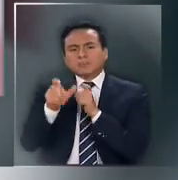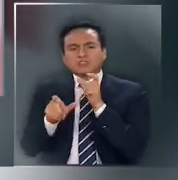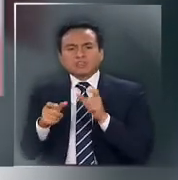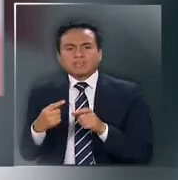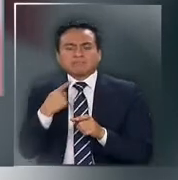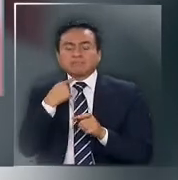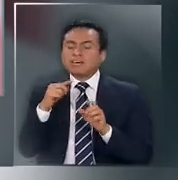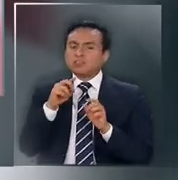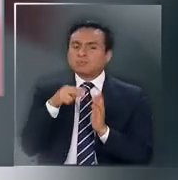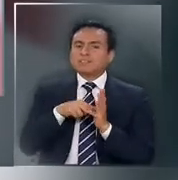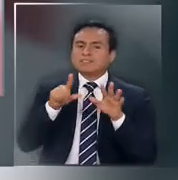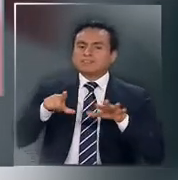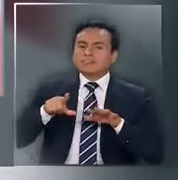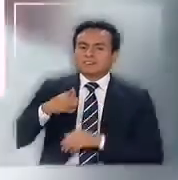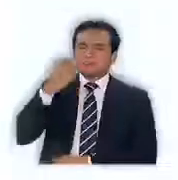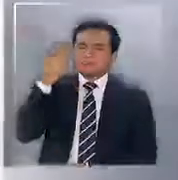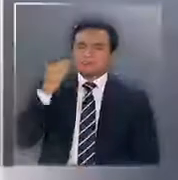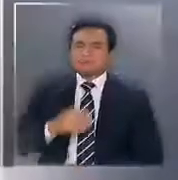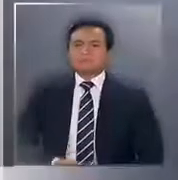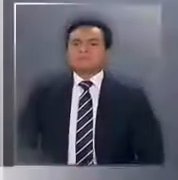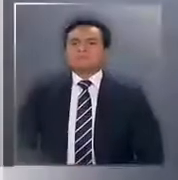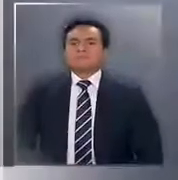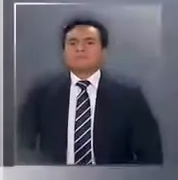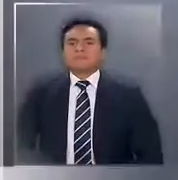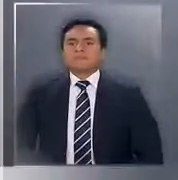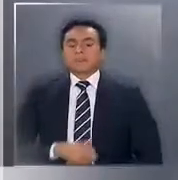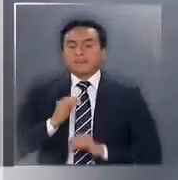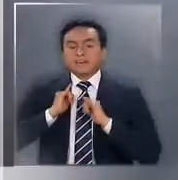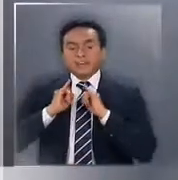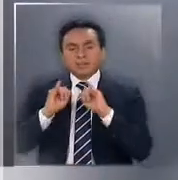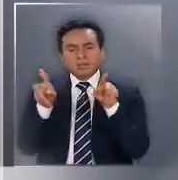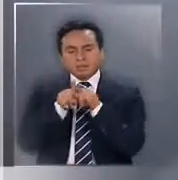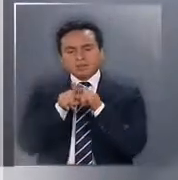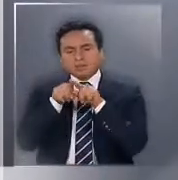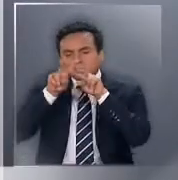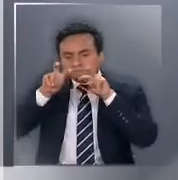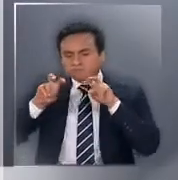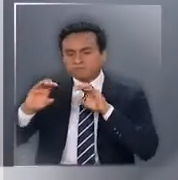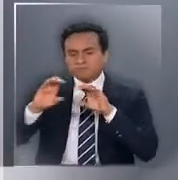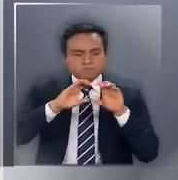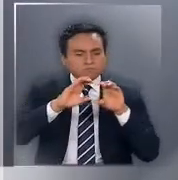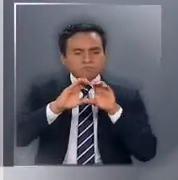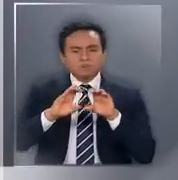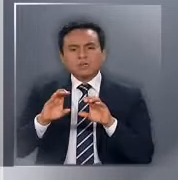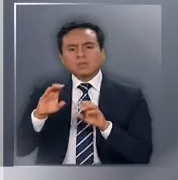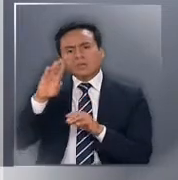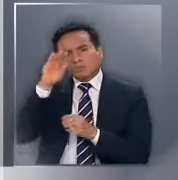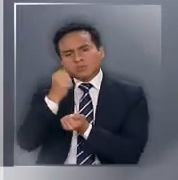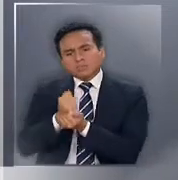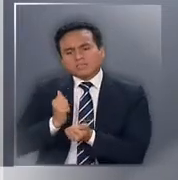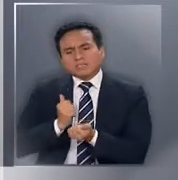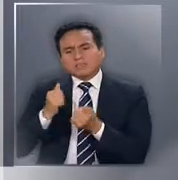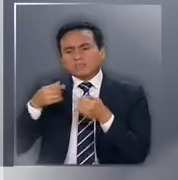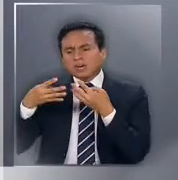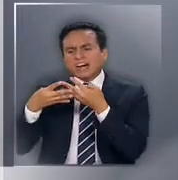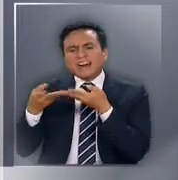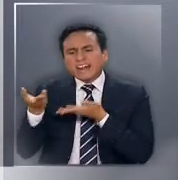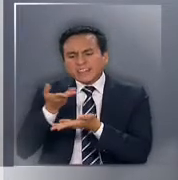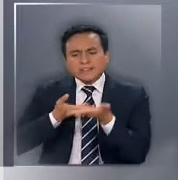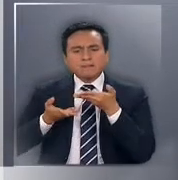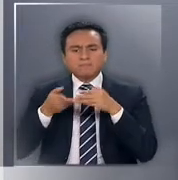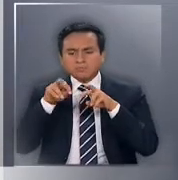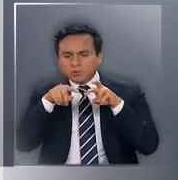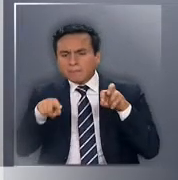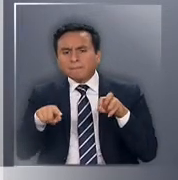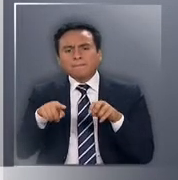pasajeros el 2017. Agregan que están en permanente comunicación con las policías para formar una red de persecución